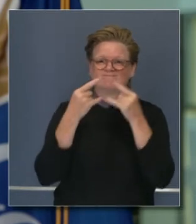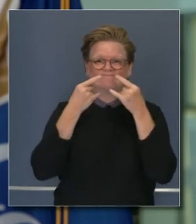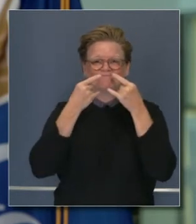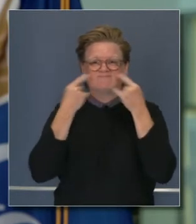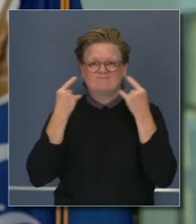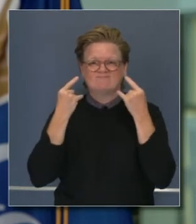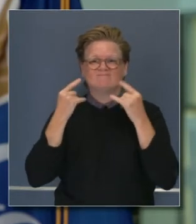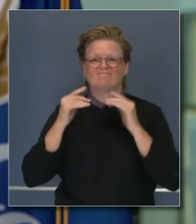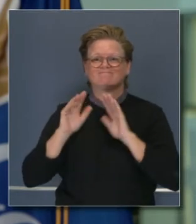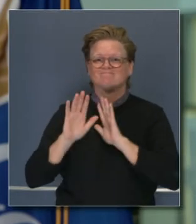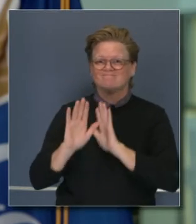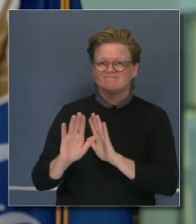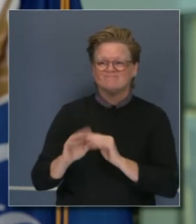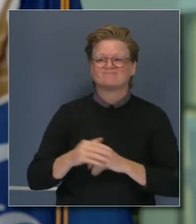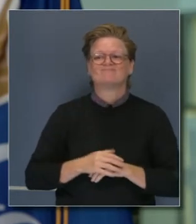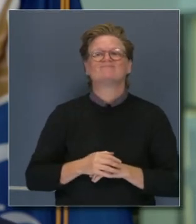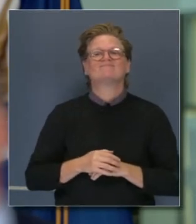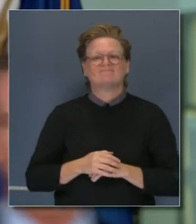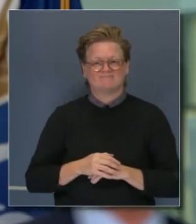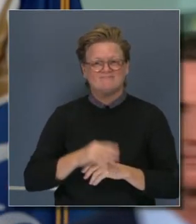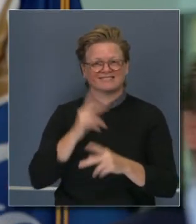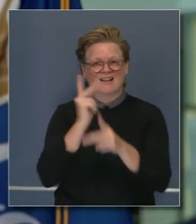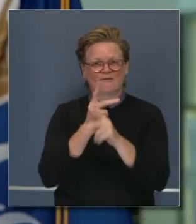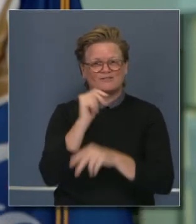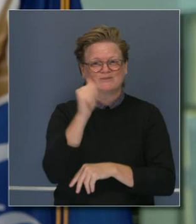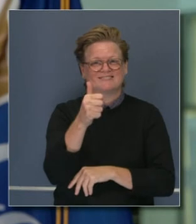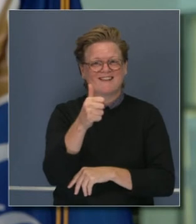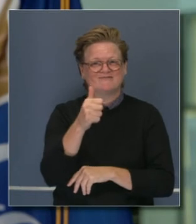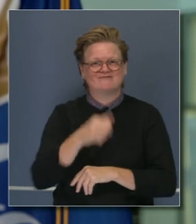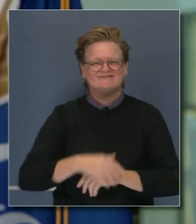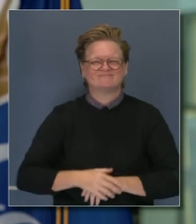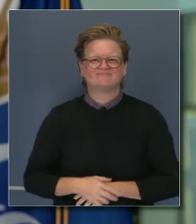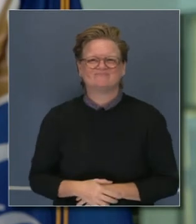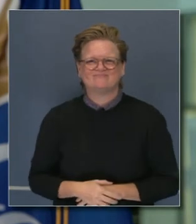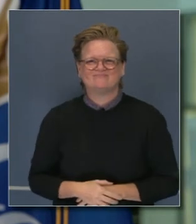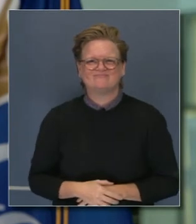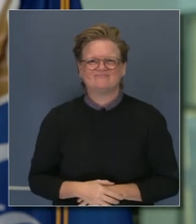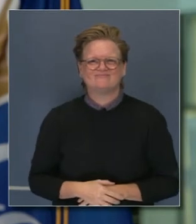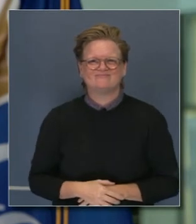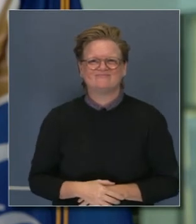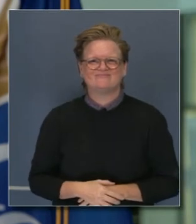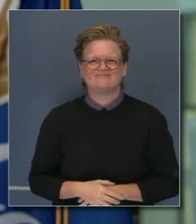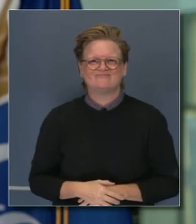ejerzan seguridad, usen mascarilla, cuídense ustedes y a sus seres queridos. Los vemos la semana próxima.